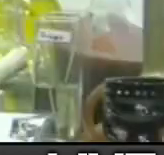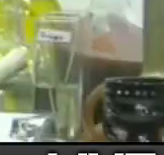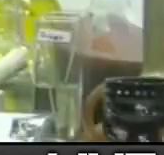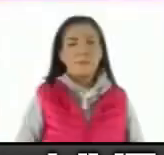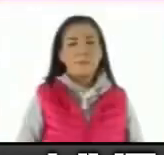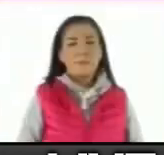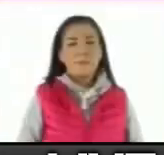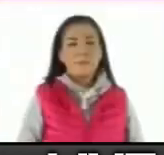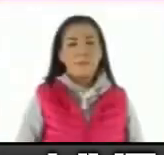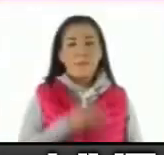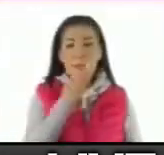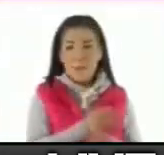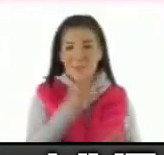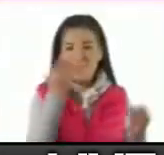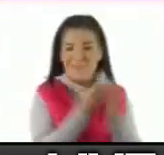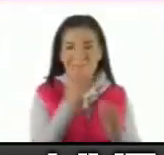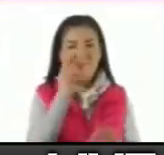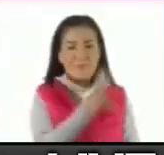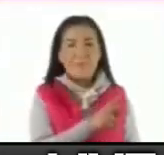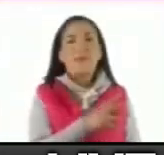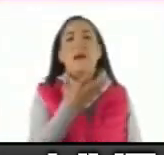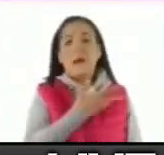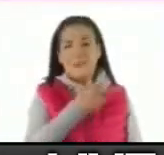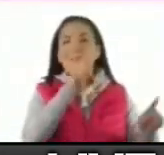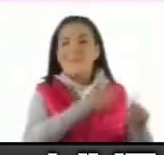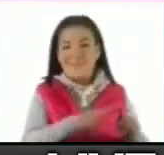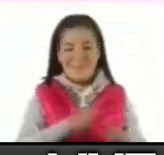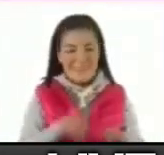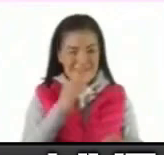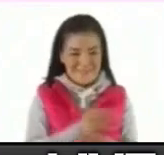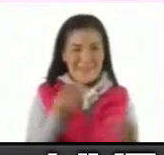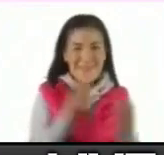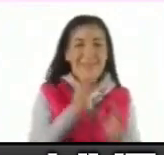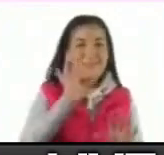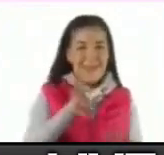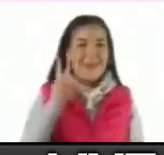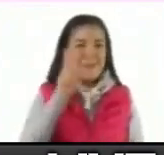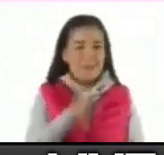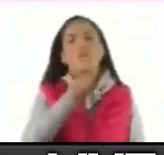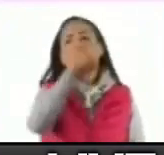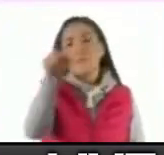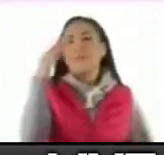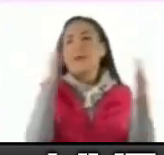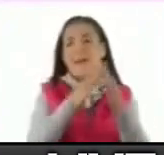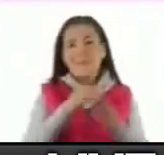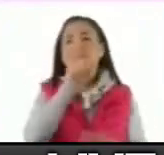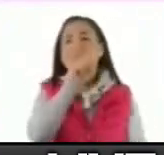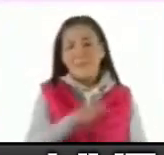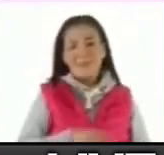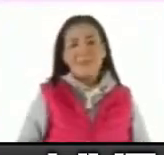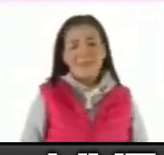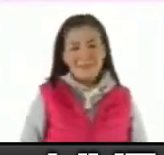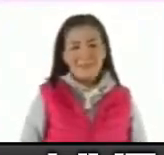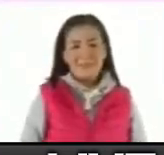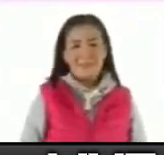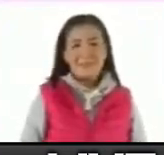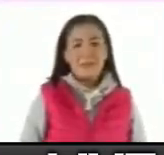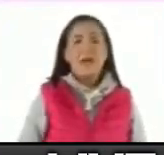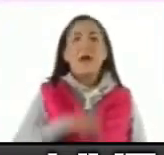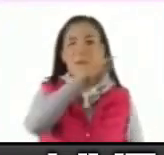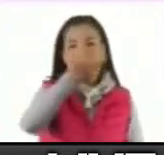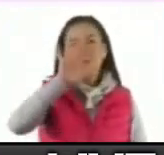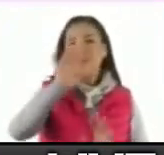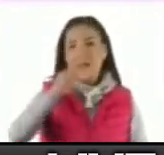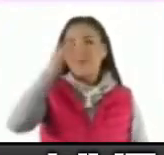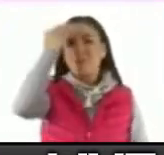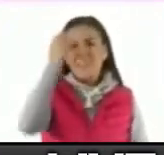Durante esta sesión hemos visto algunos y seguro en casa habrán visto otros. Muy bien, ahora conocen qué es un